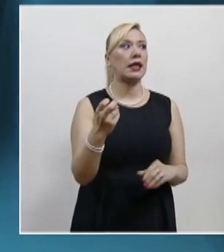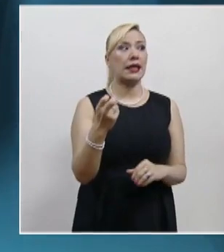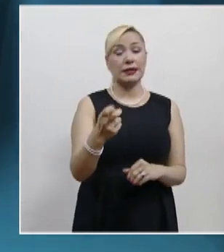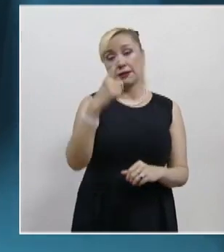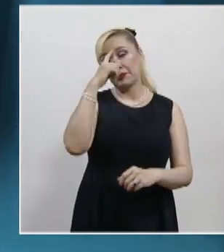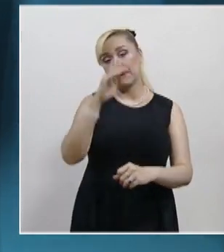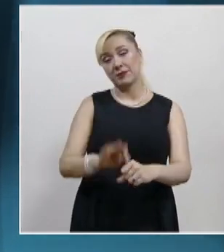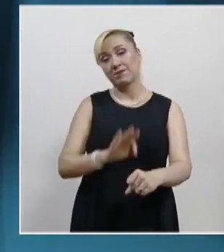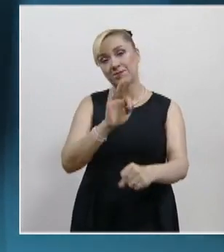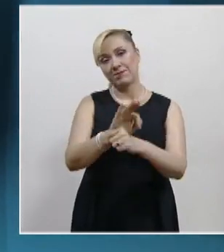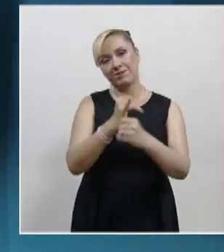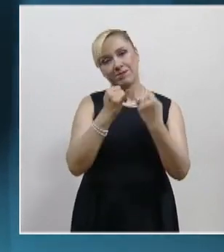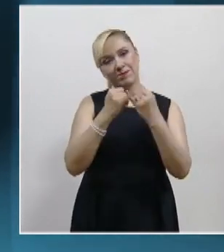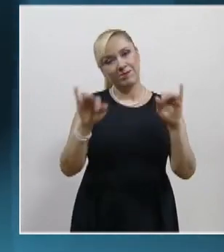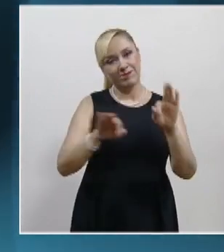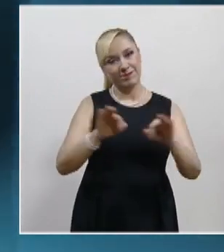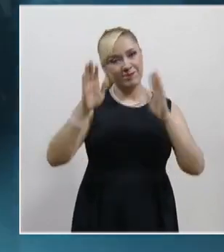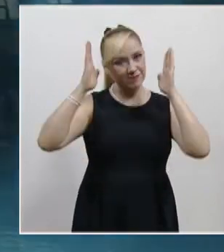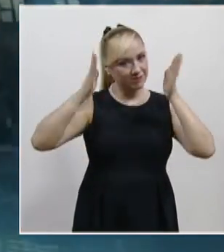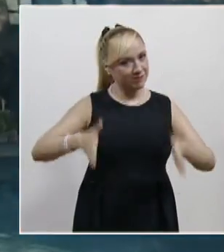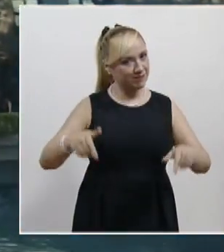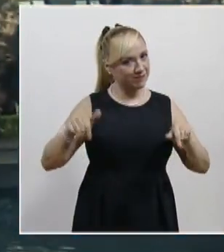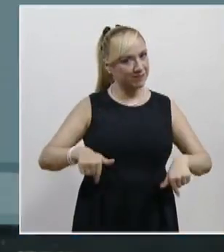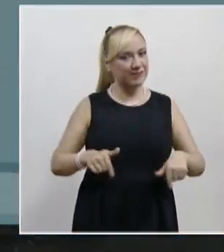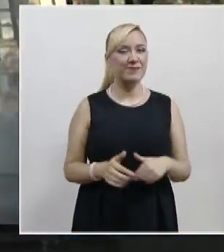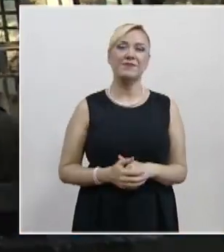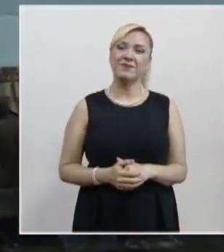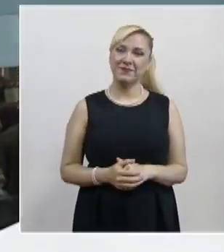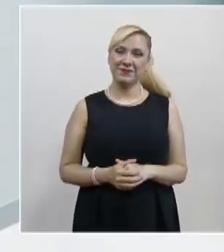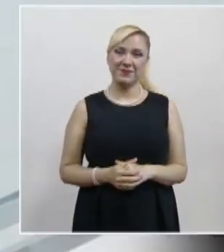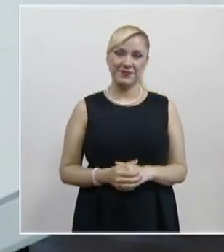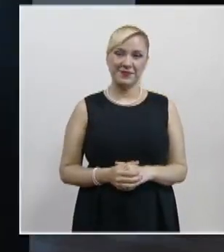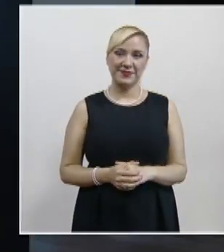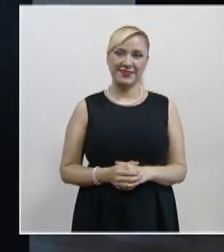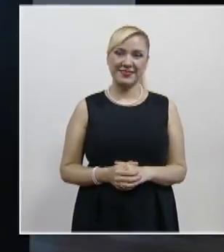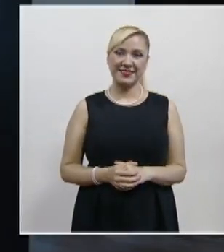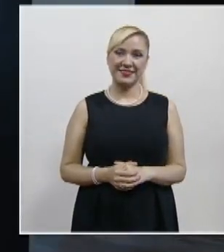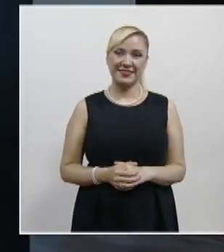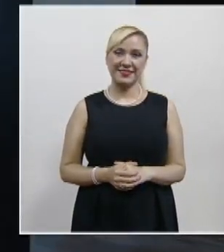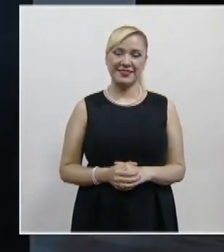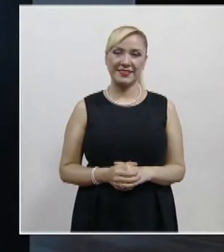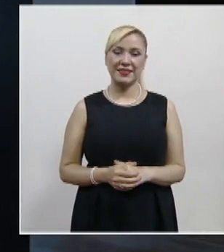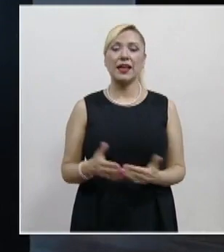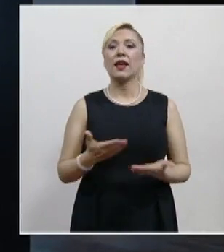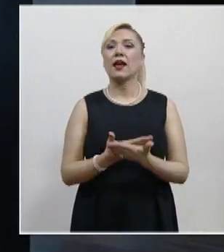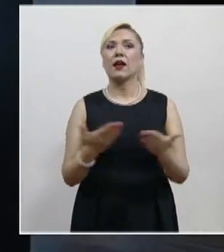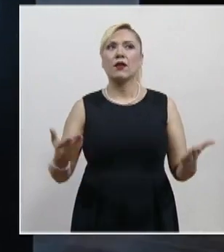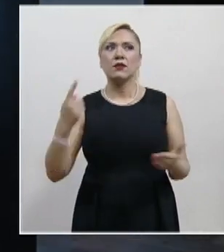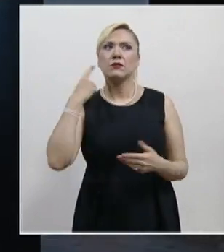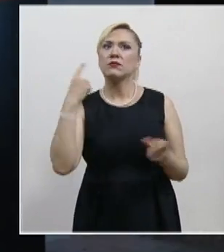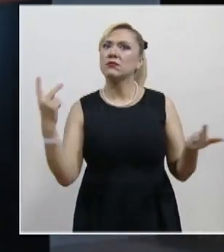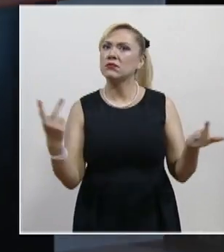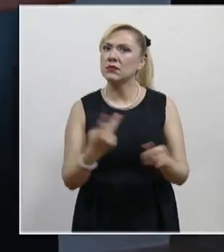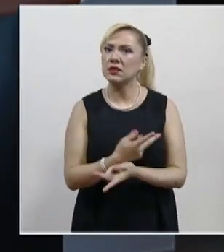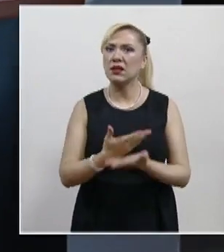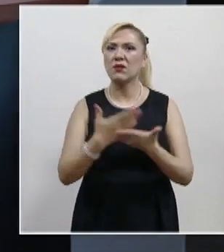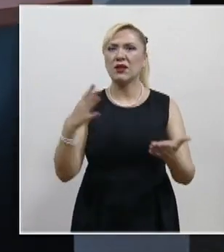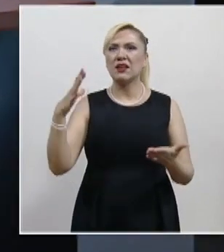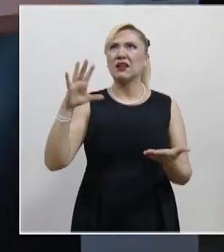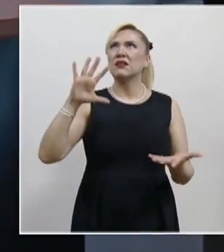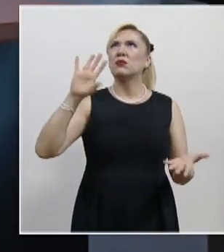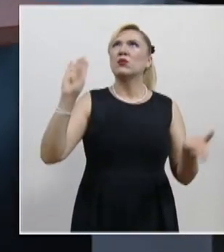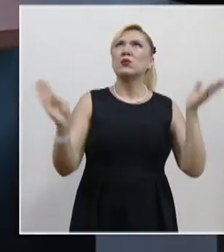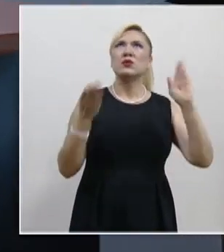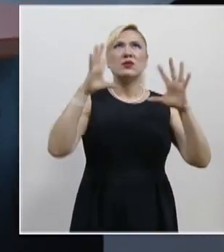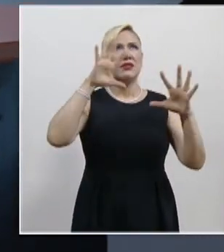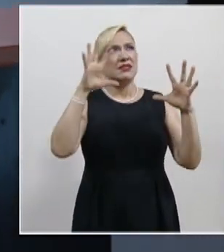defensa de la independencia judicial. Vamos a otros temas porque el cambio climático no solo